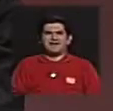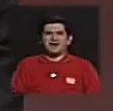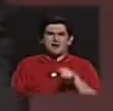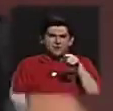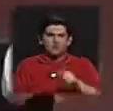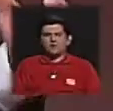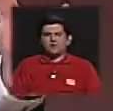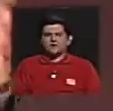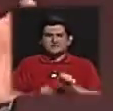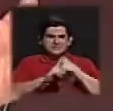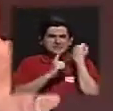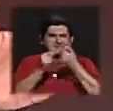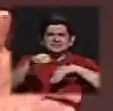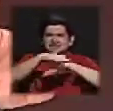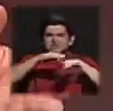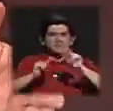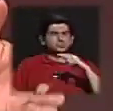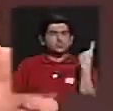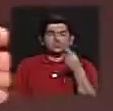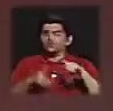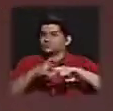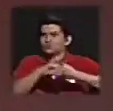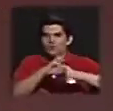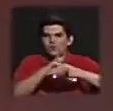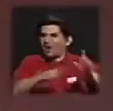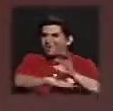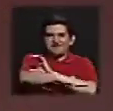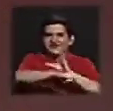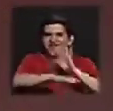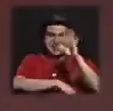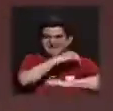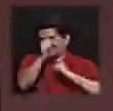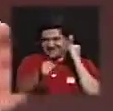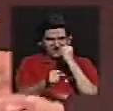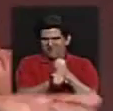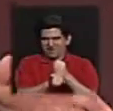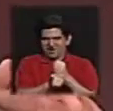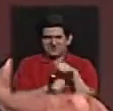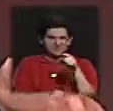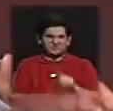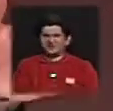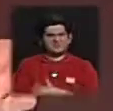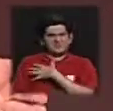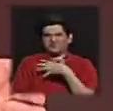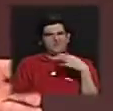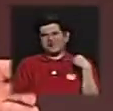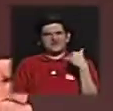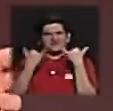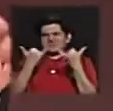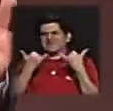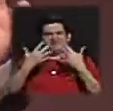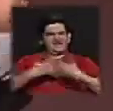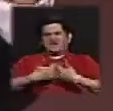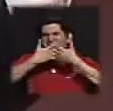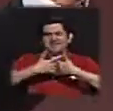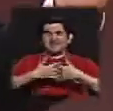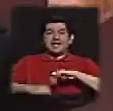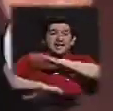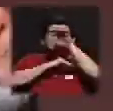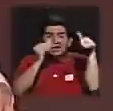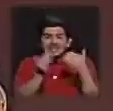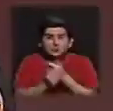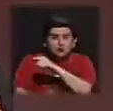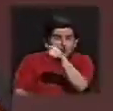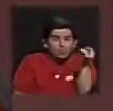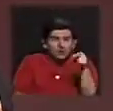condicionamientos básicos, que no era solamente darle mantenimiento a una computadora por 5 años, que de por sí eso no les gustaba mucho de una vez a los operadores. Es que todo